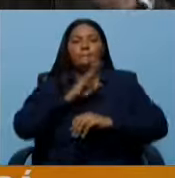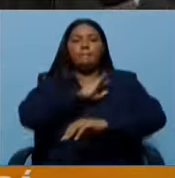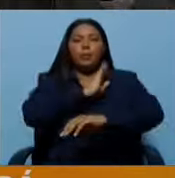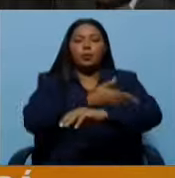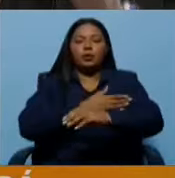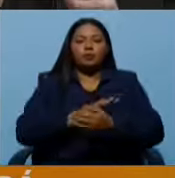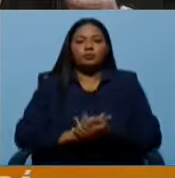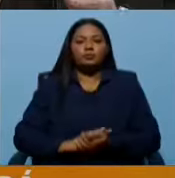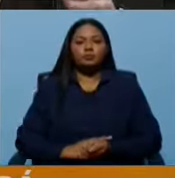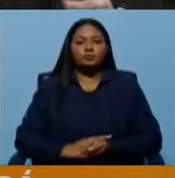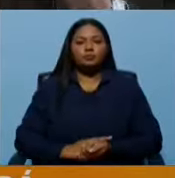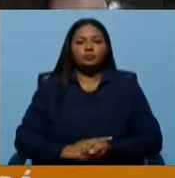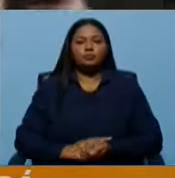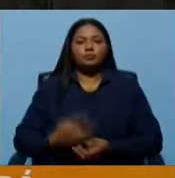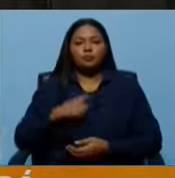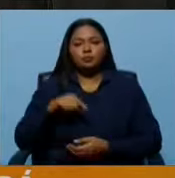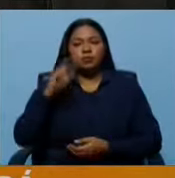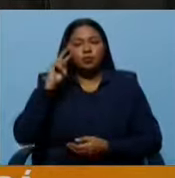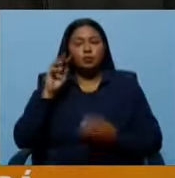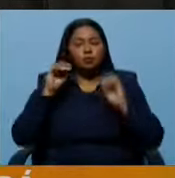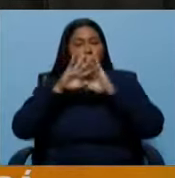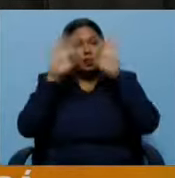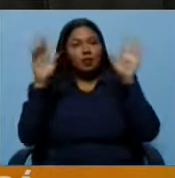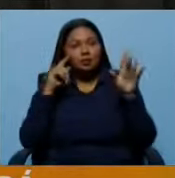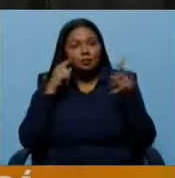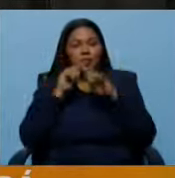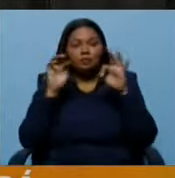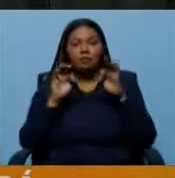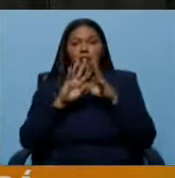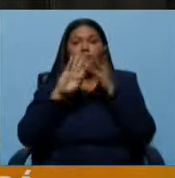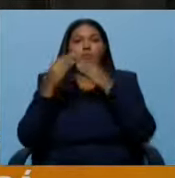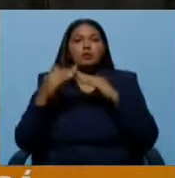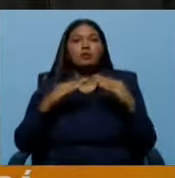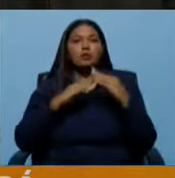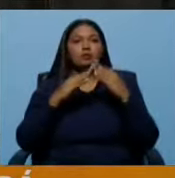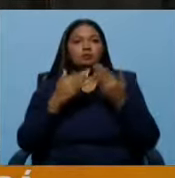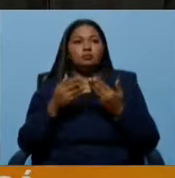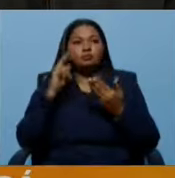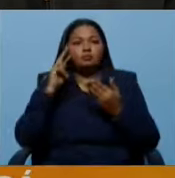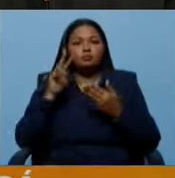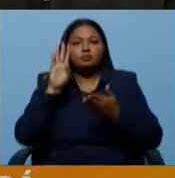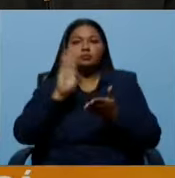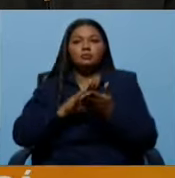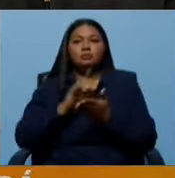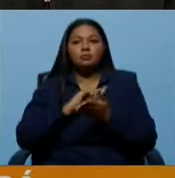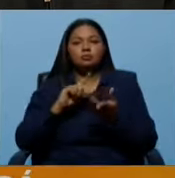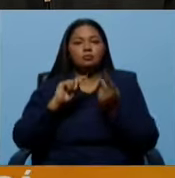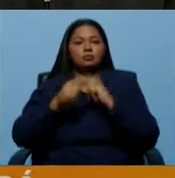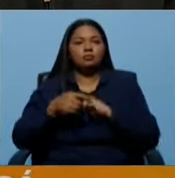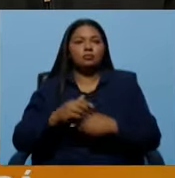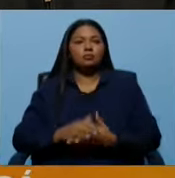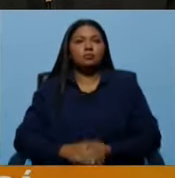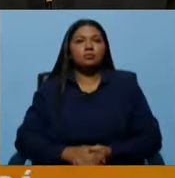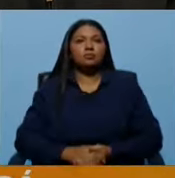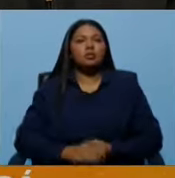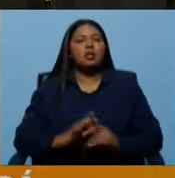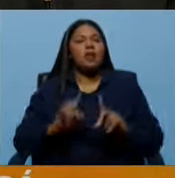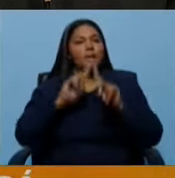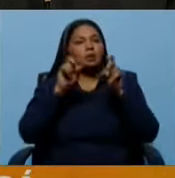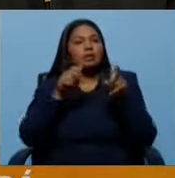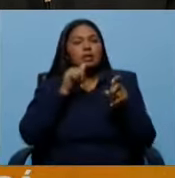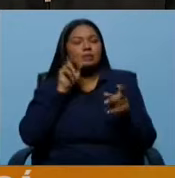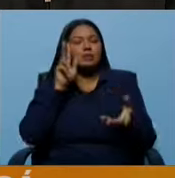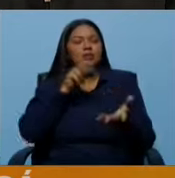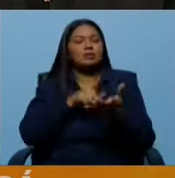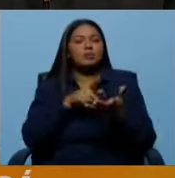está en el horizonte, que se ve con mucha claridad, y son los circuitos comunales y las comunas como epicentro de esa transformación. Ministro, le pregunto, ¿quiénes